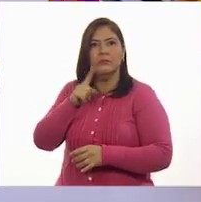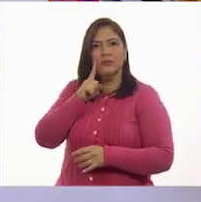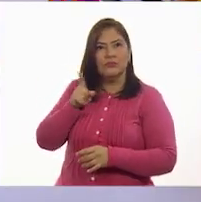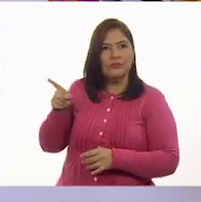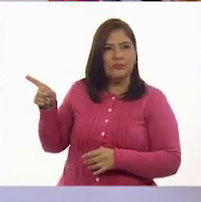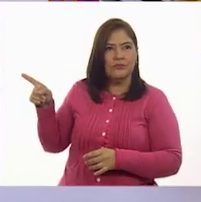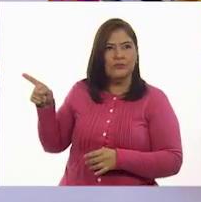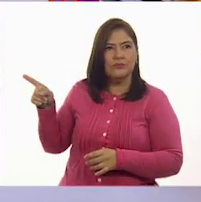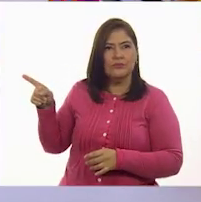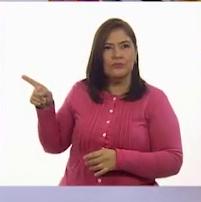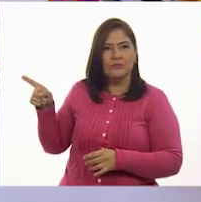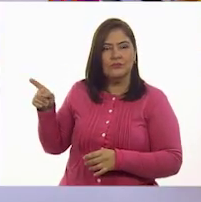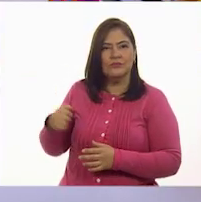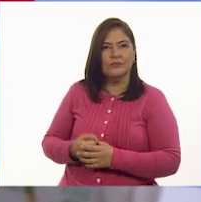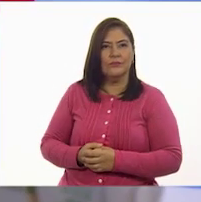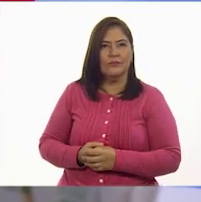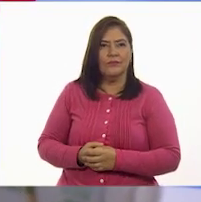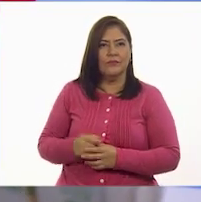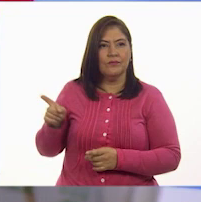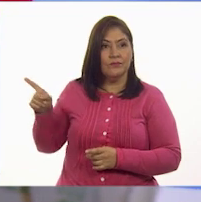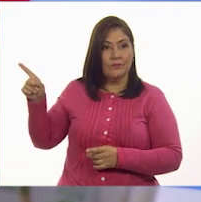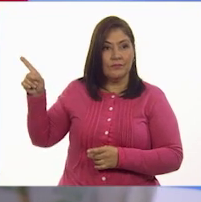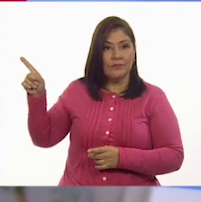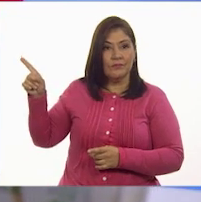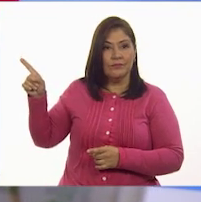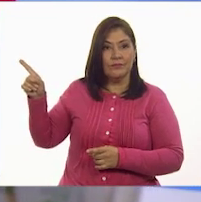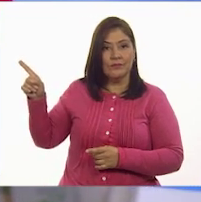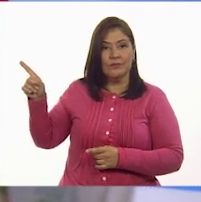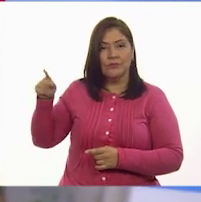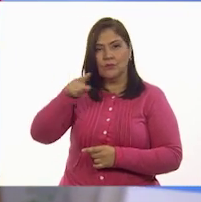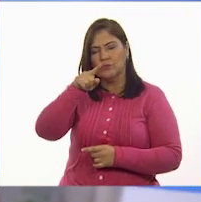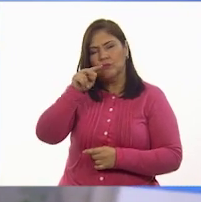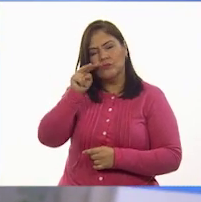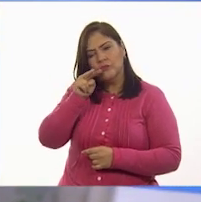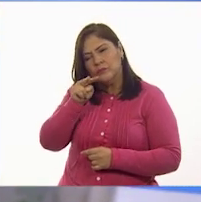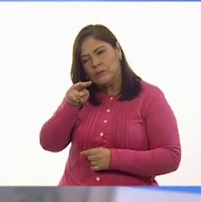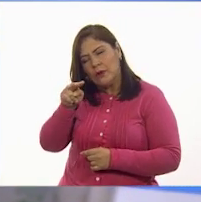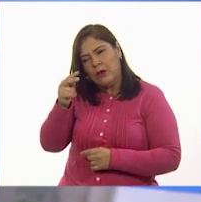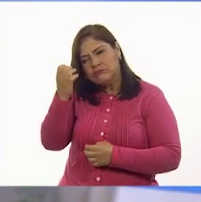fichas. Las tenemos ahí. Obsérvalas bien.